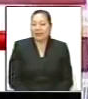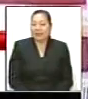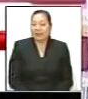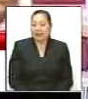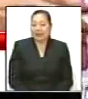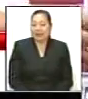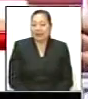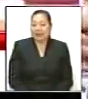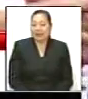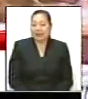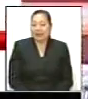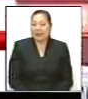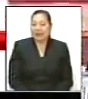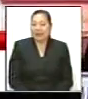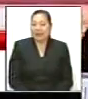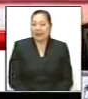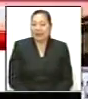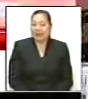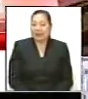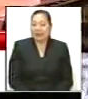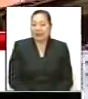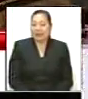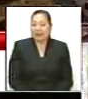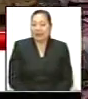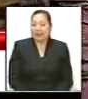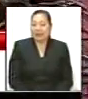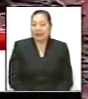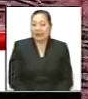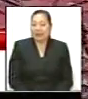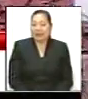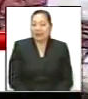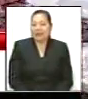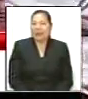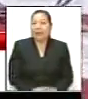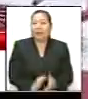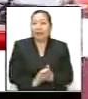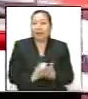Gracias, presidente. Gracias, presidenta, por su intermedio. Un saludo al ingeniero Nelson Chuy.